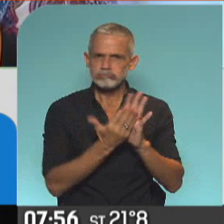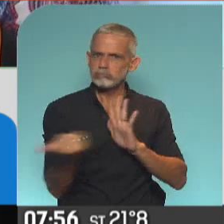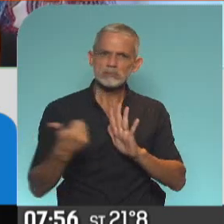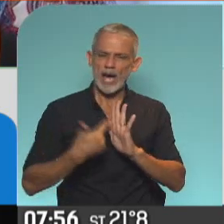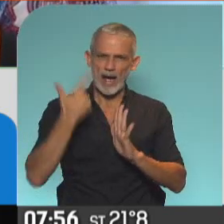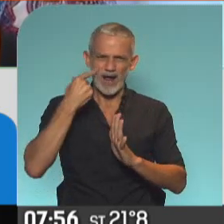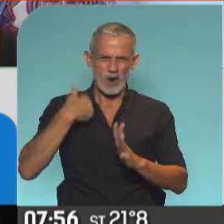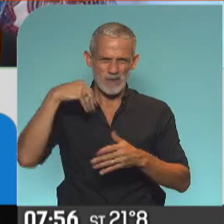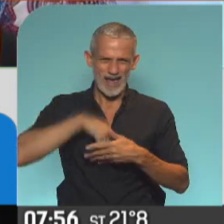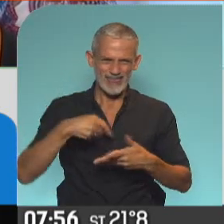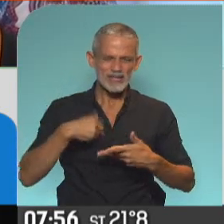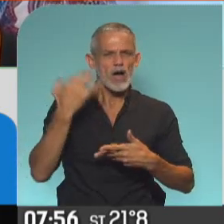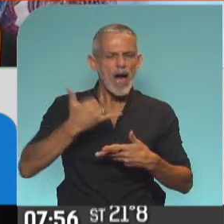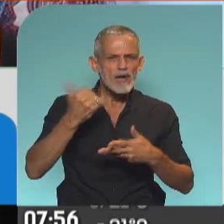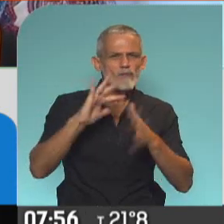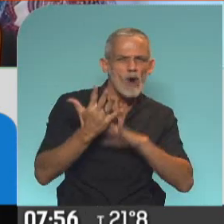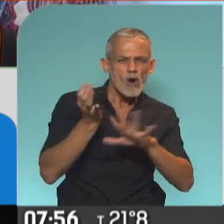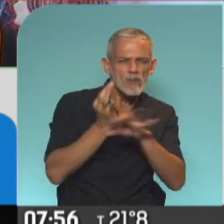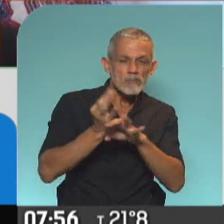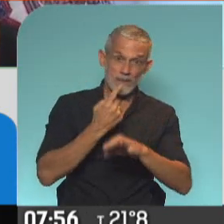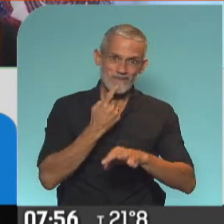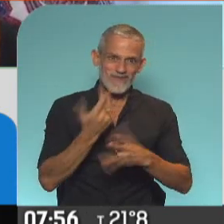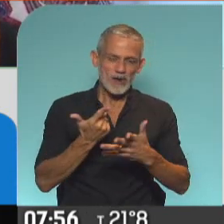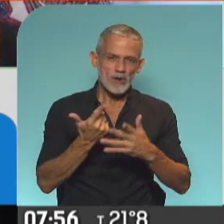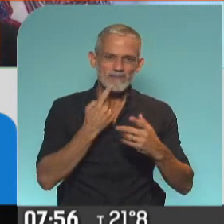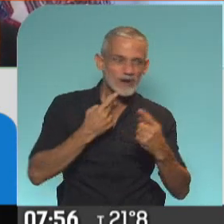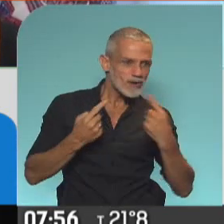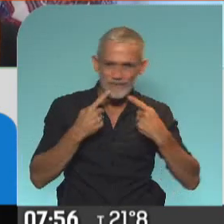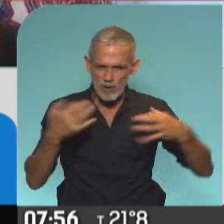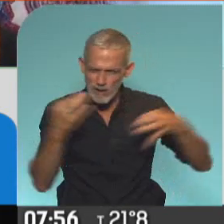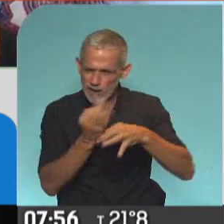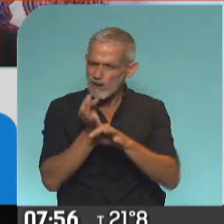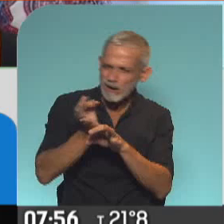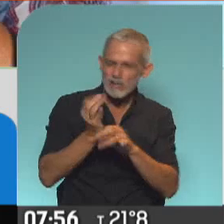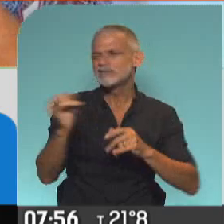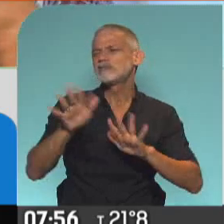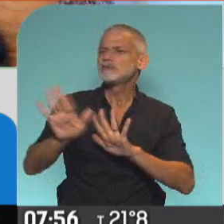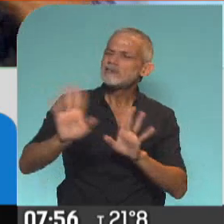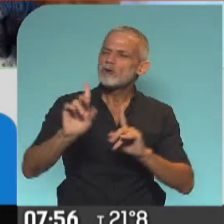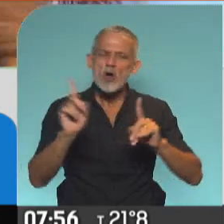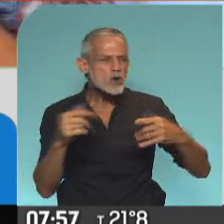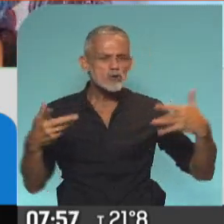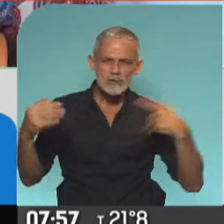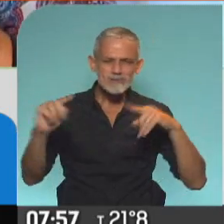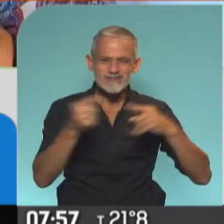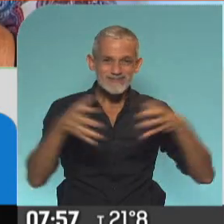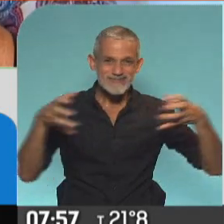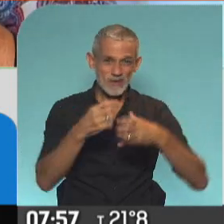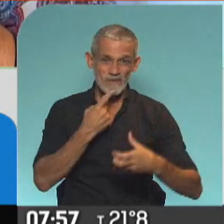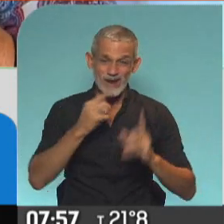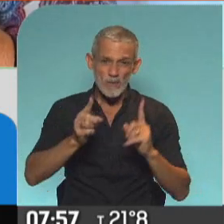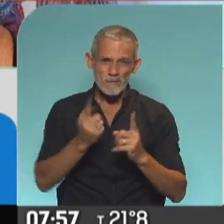segura de que debe haber toda una pedagogía de los varones con los varones. En fin, tenemos que hacer